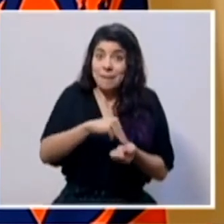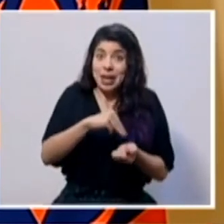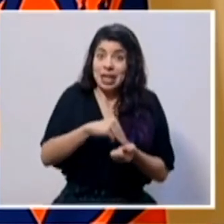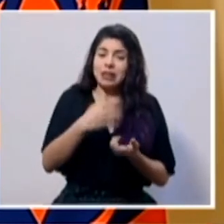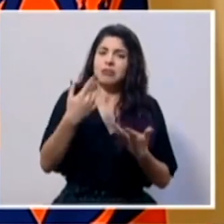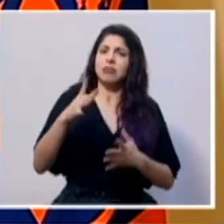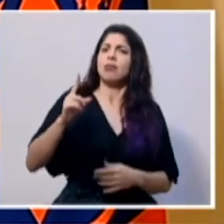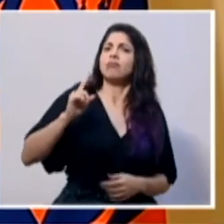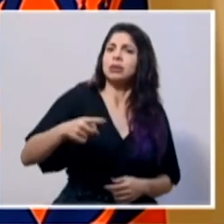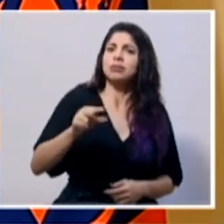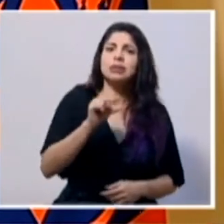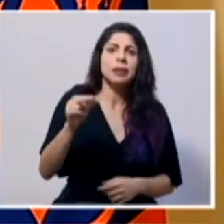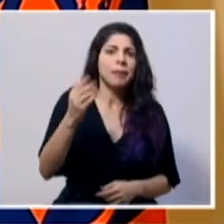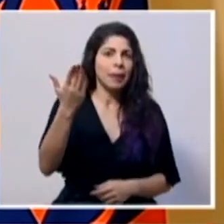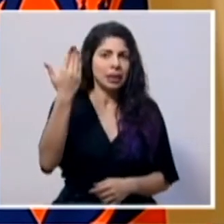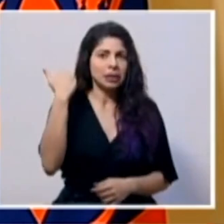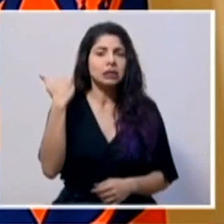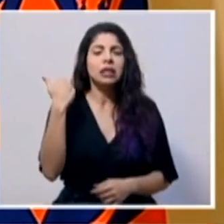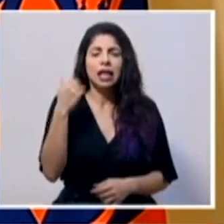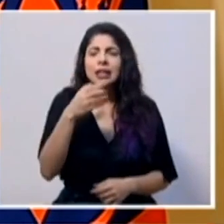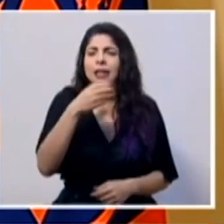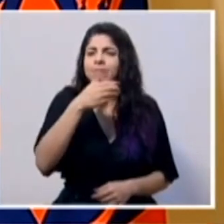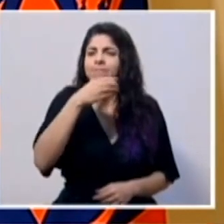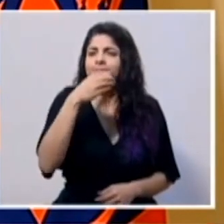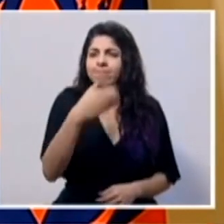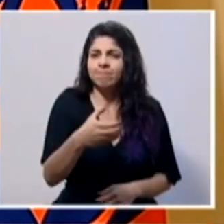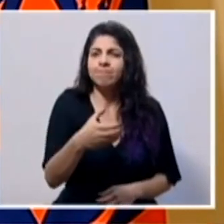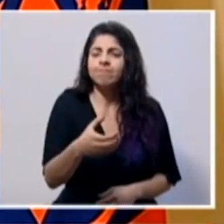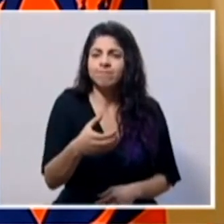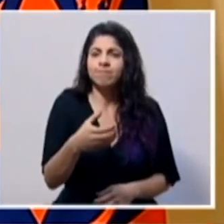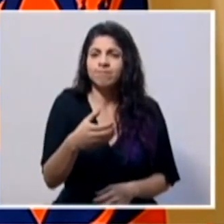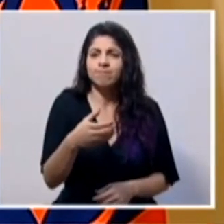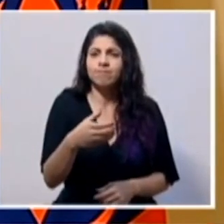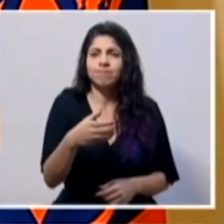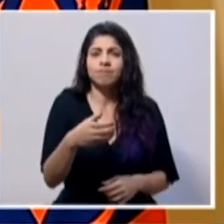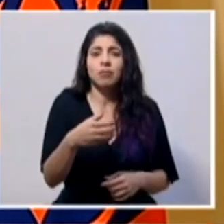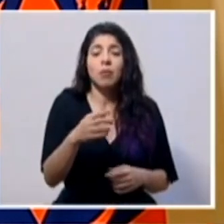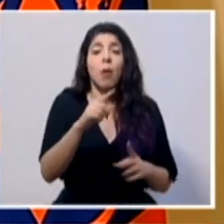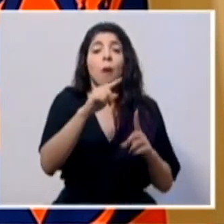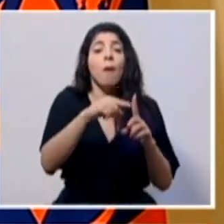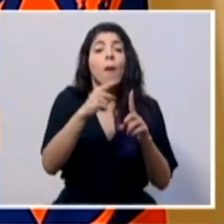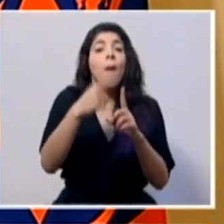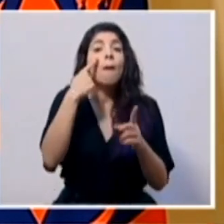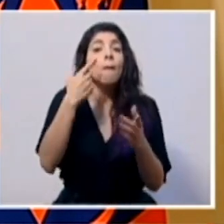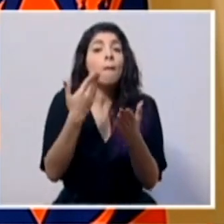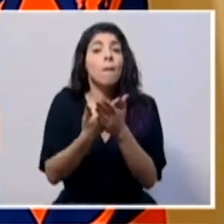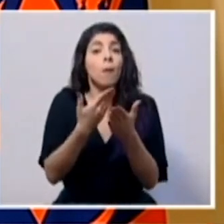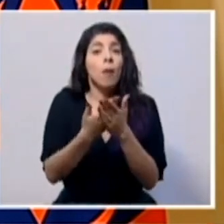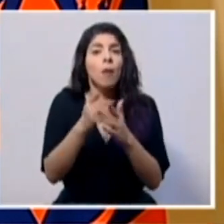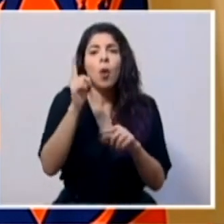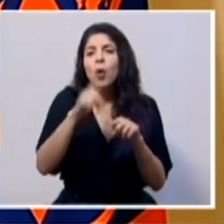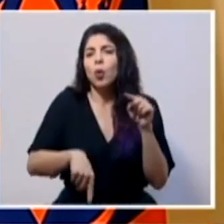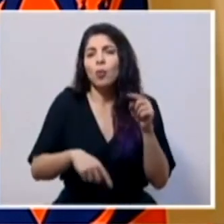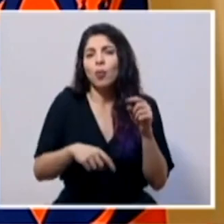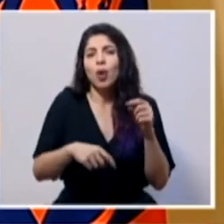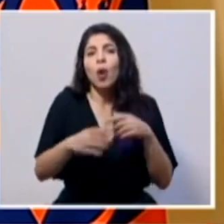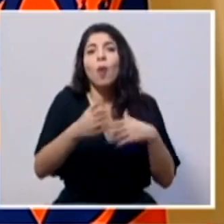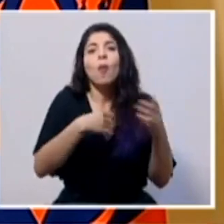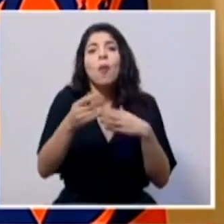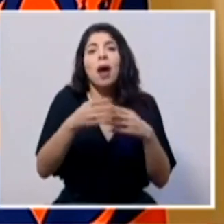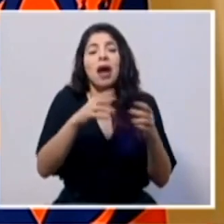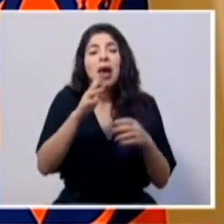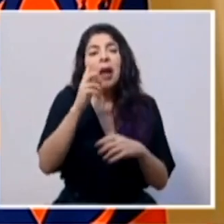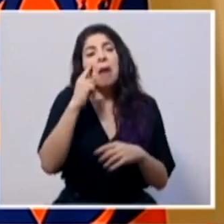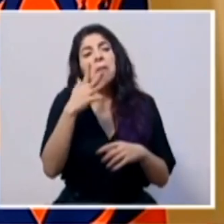emitimos una directriz la semana pasada en donde se recomienda las pruebas no se pueden hacer a todos los pacientes solamente